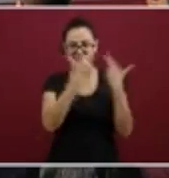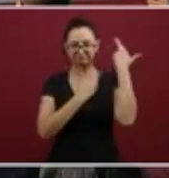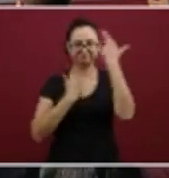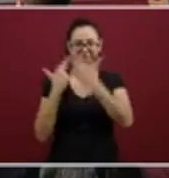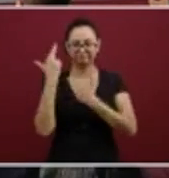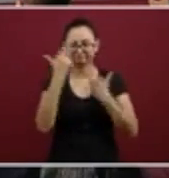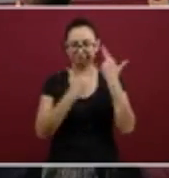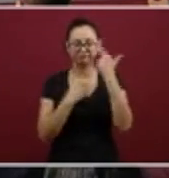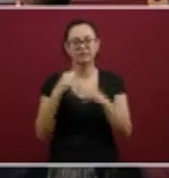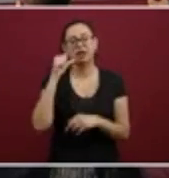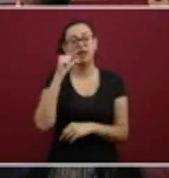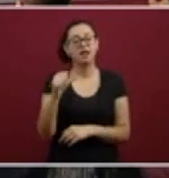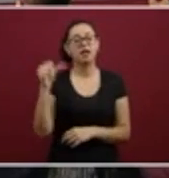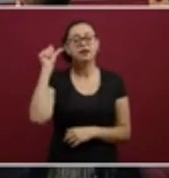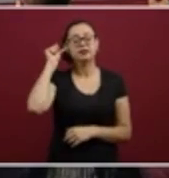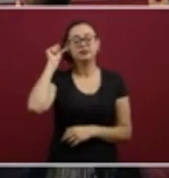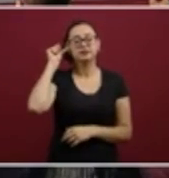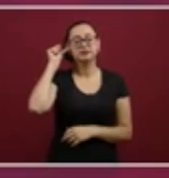Ayer